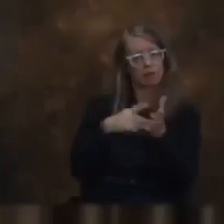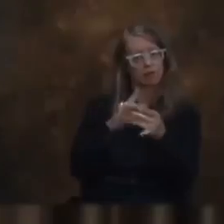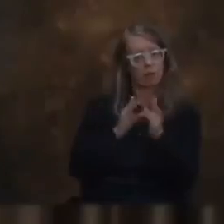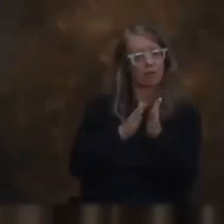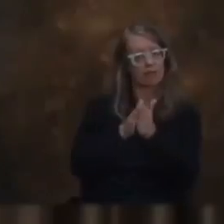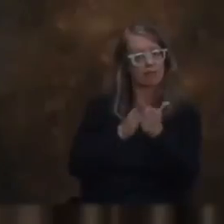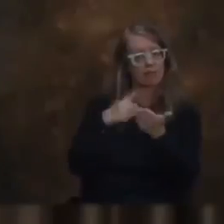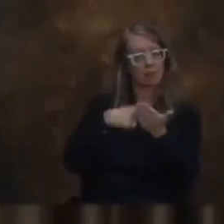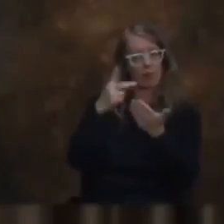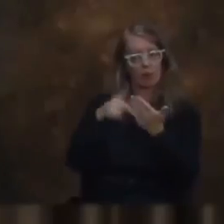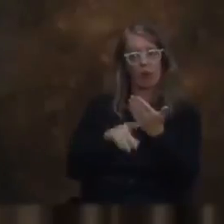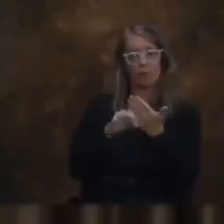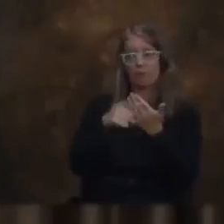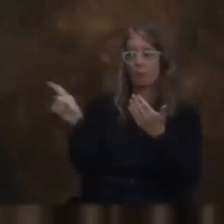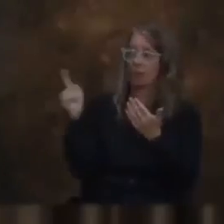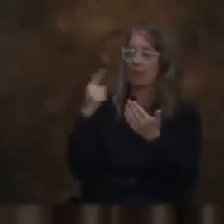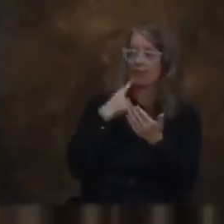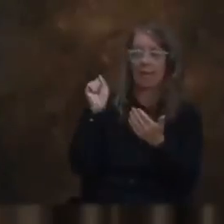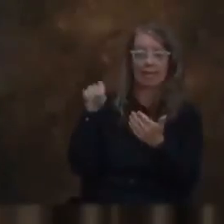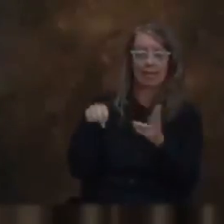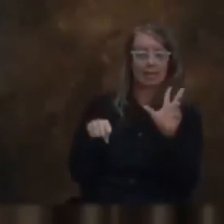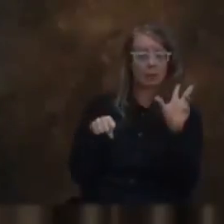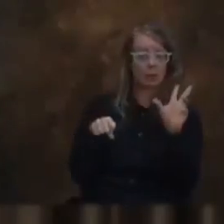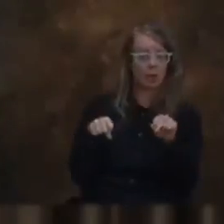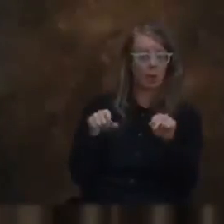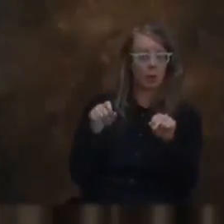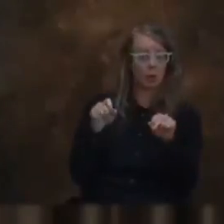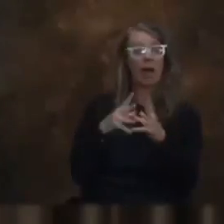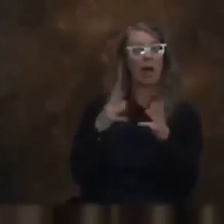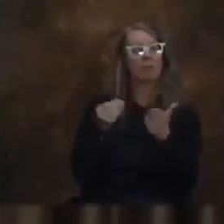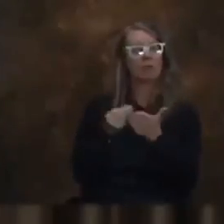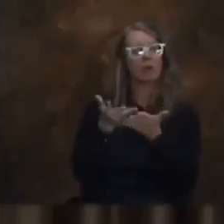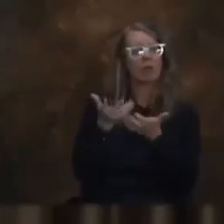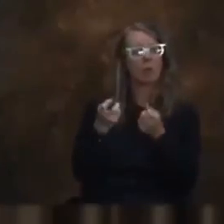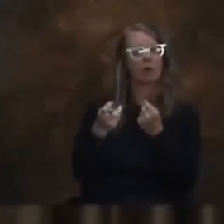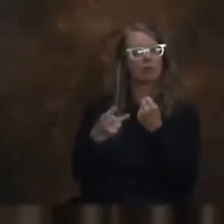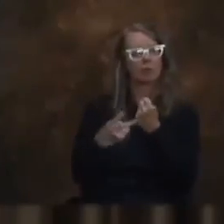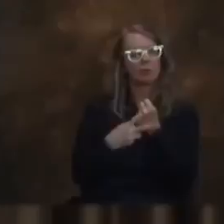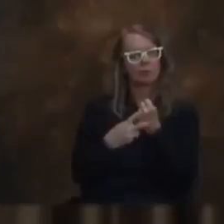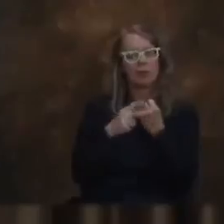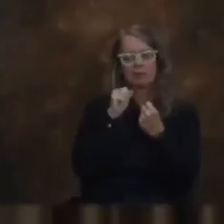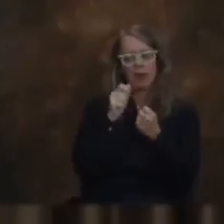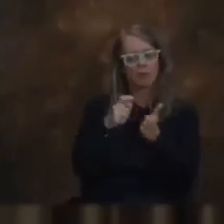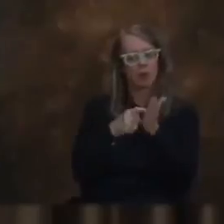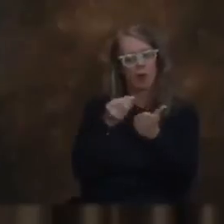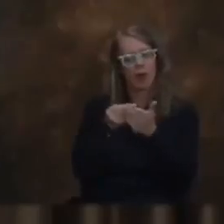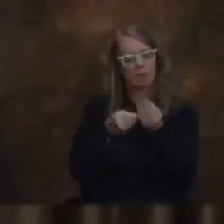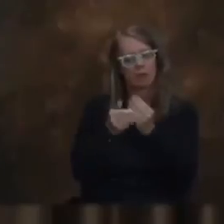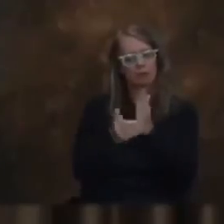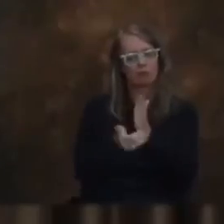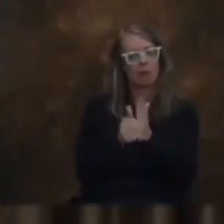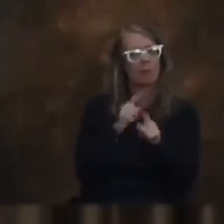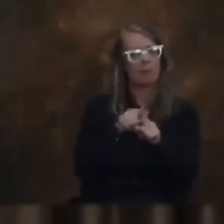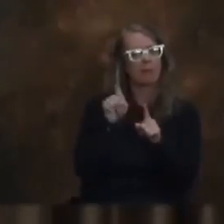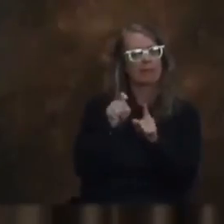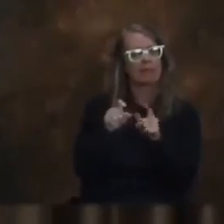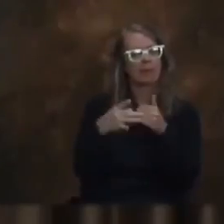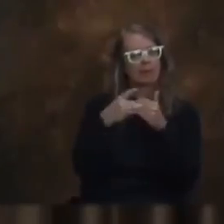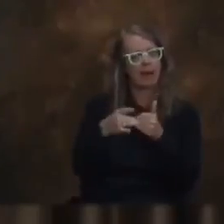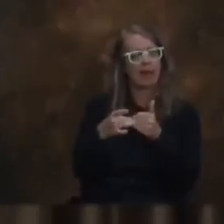decir que sí o que no no tiene que tener una enmienda de votación pero me ayudaría